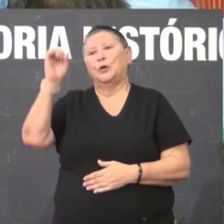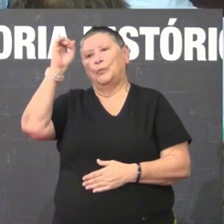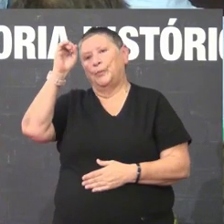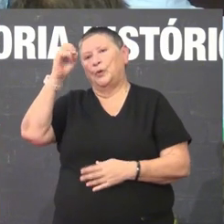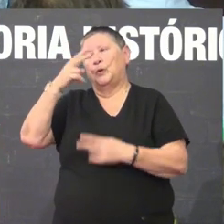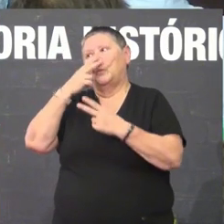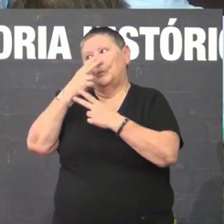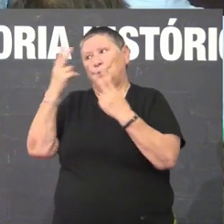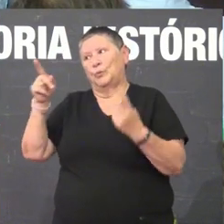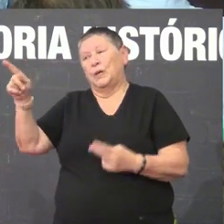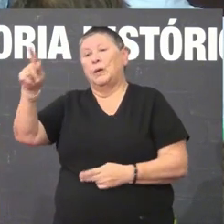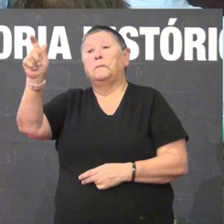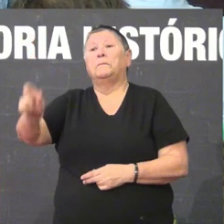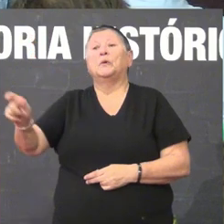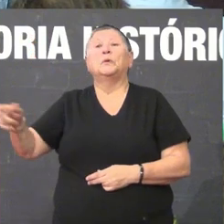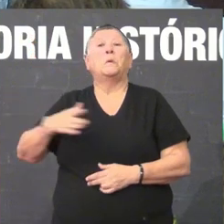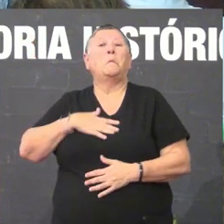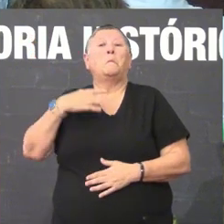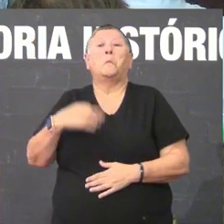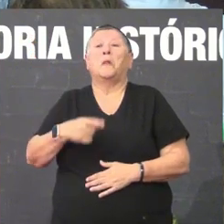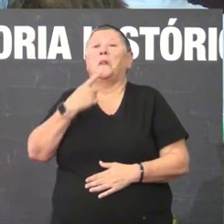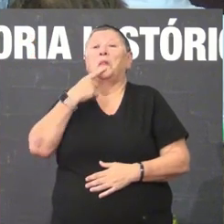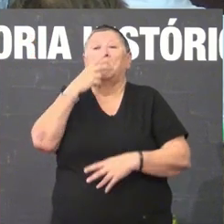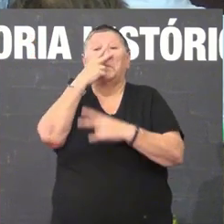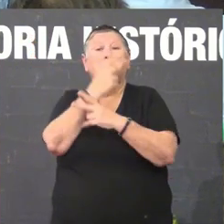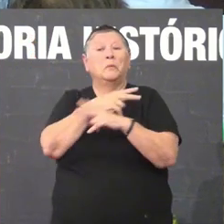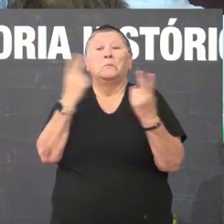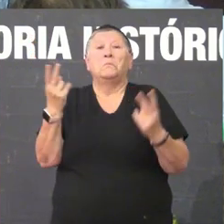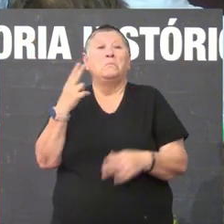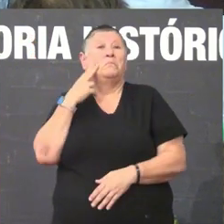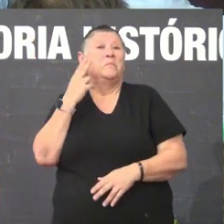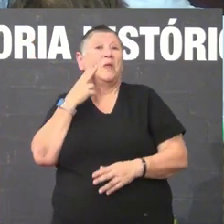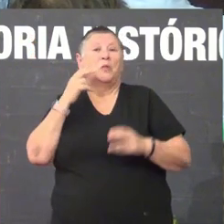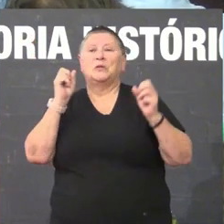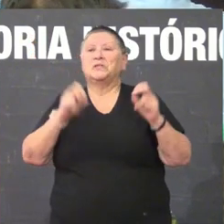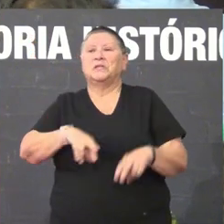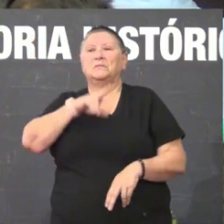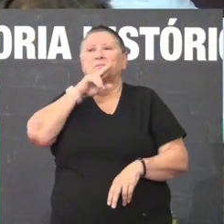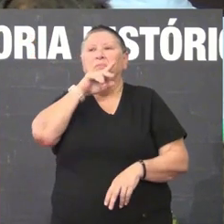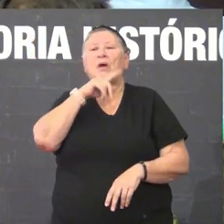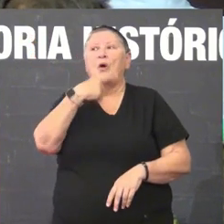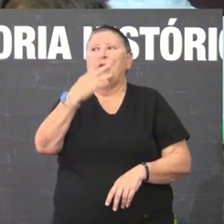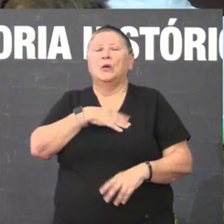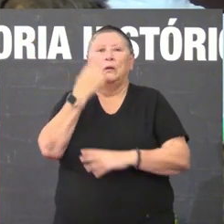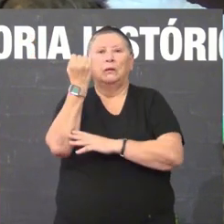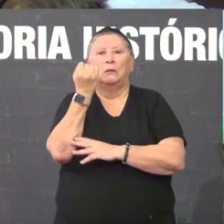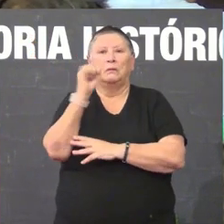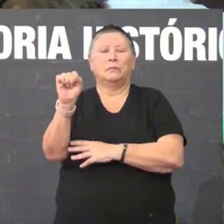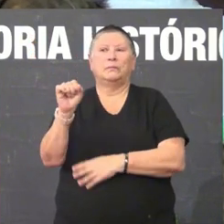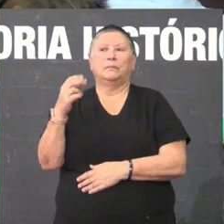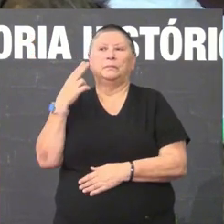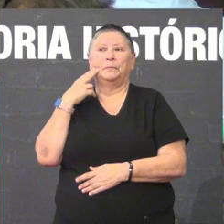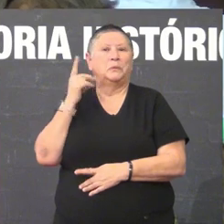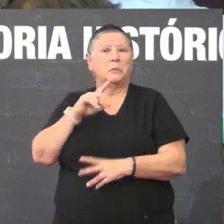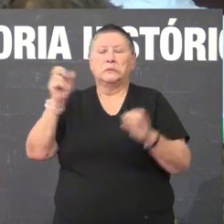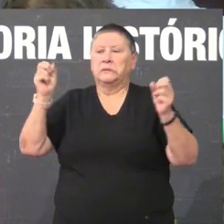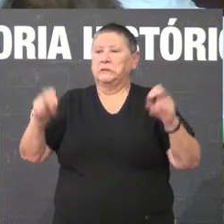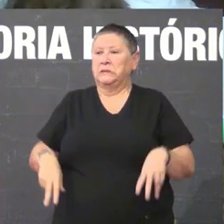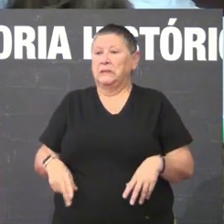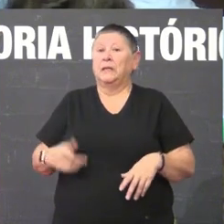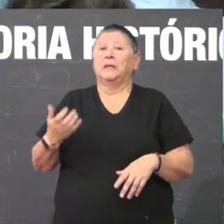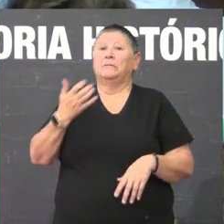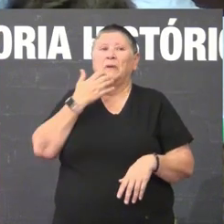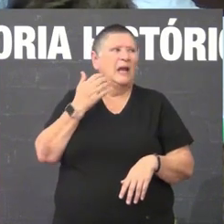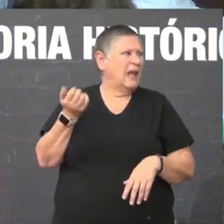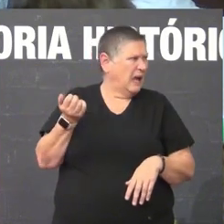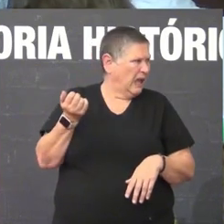permitirse pronunciar en público Sin temor a que los demás les den la espalda y al igual que en el caso de la